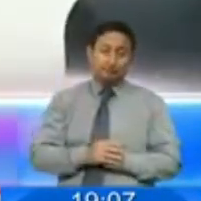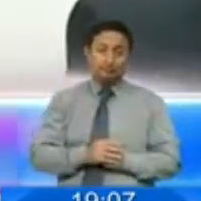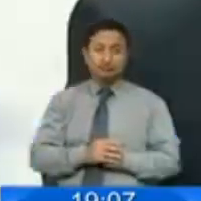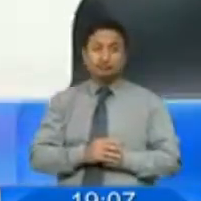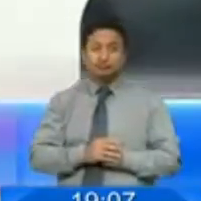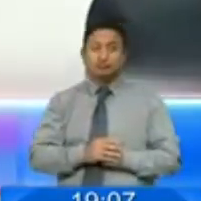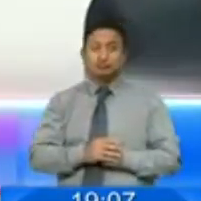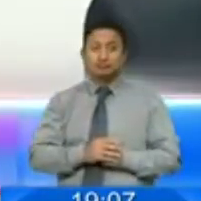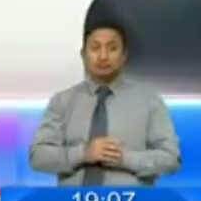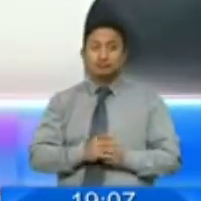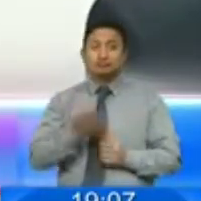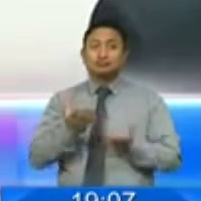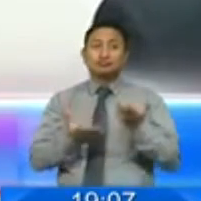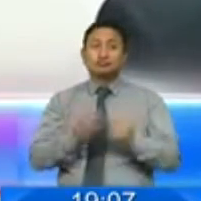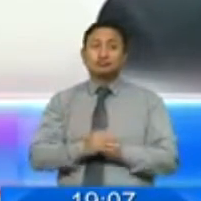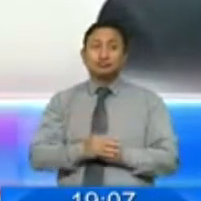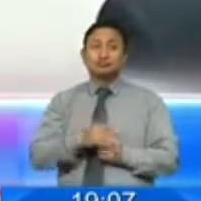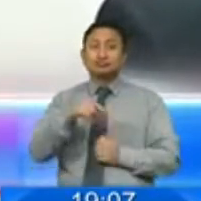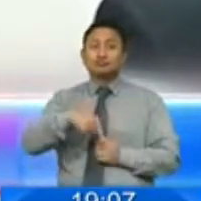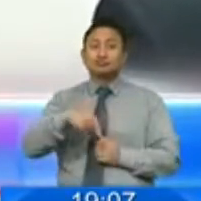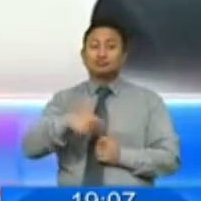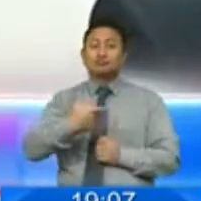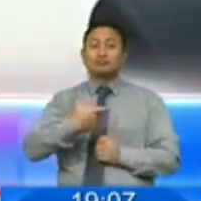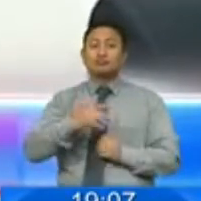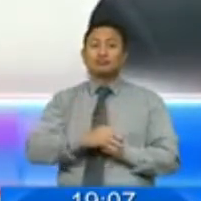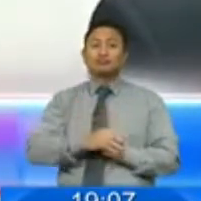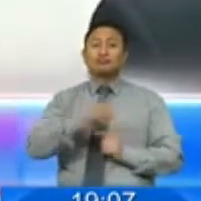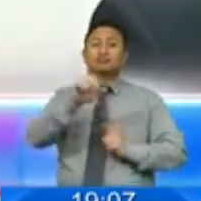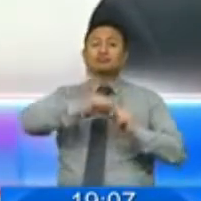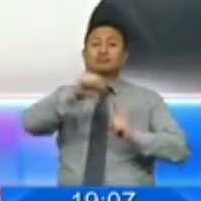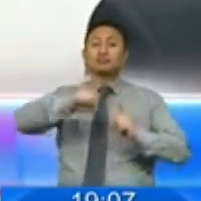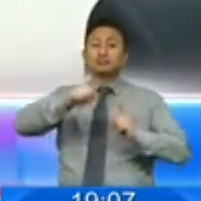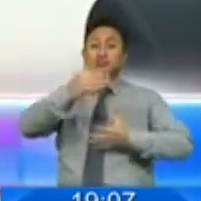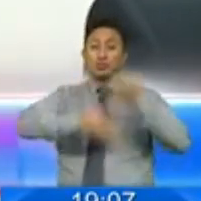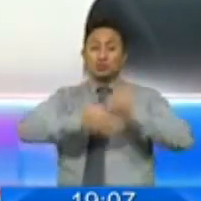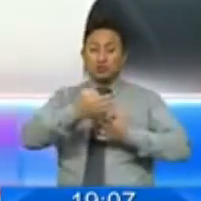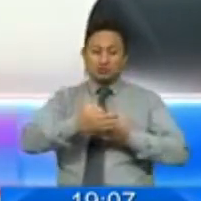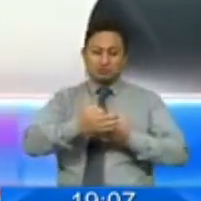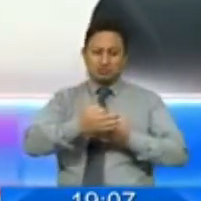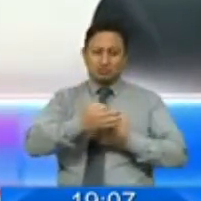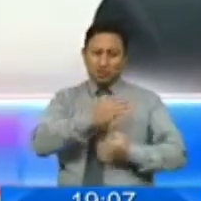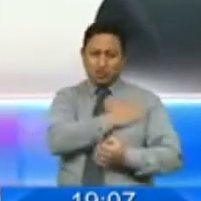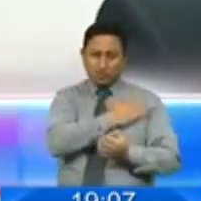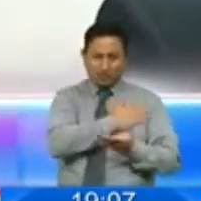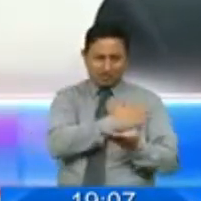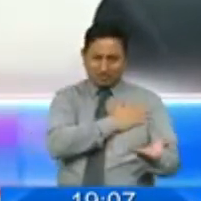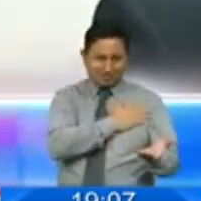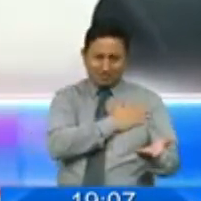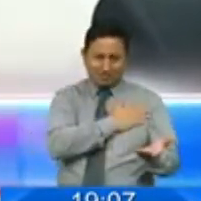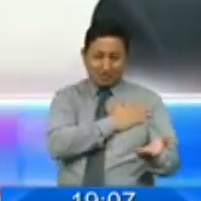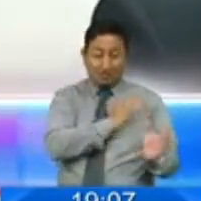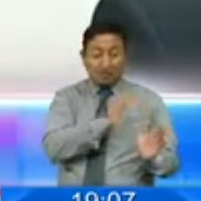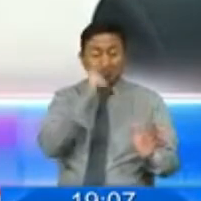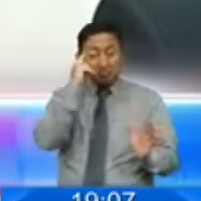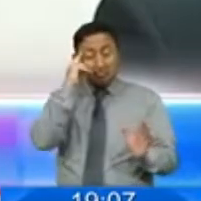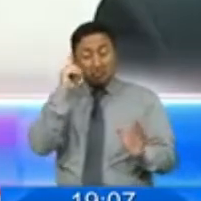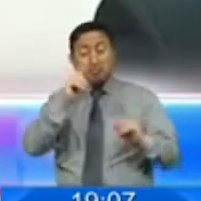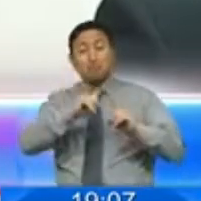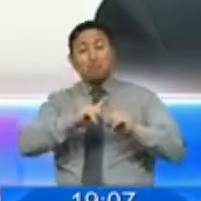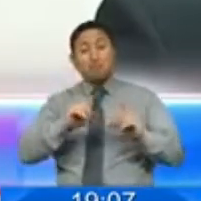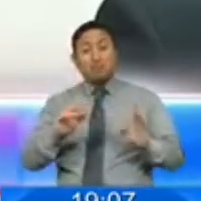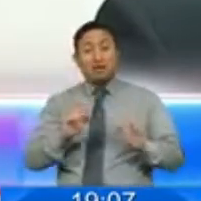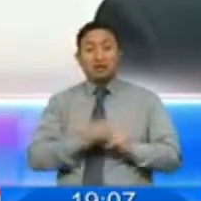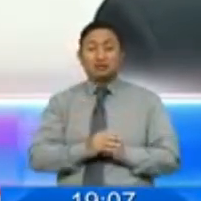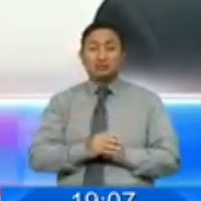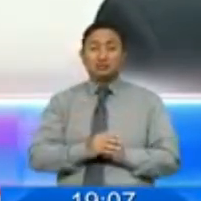que se pretende desacreditar al sistema judicial ecuatoriano, pero a su vez resta